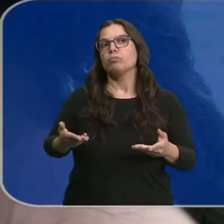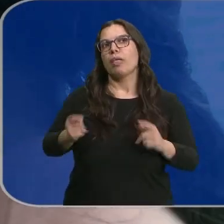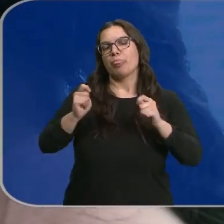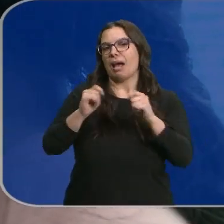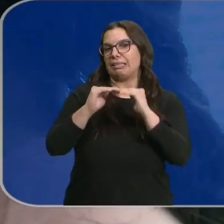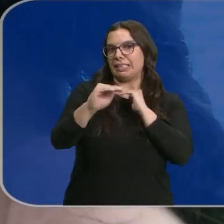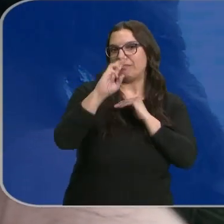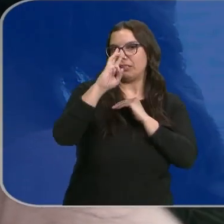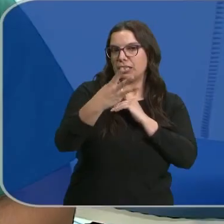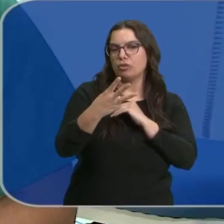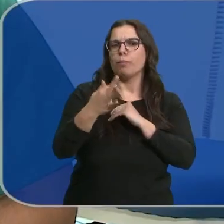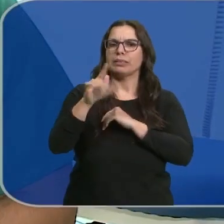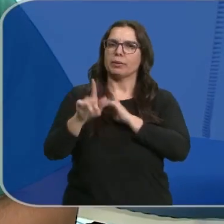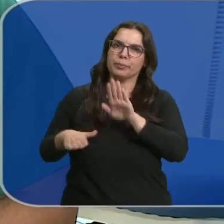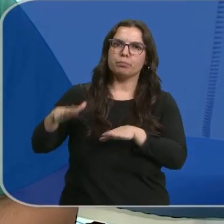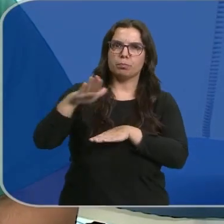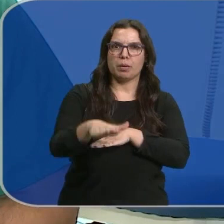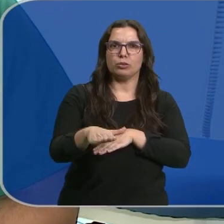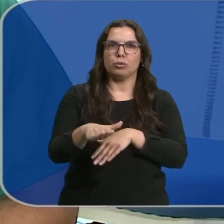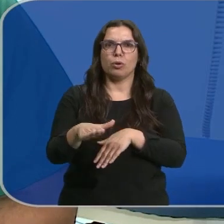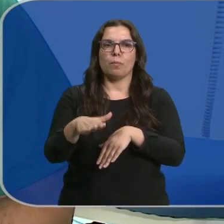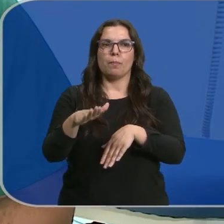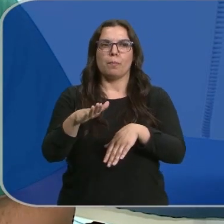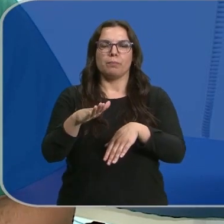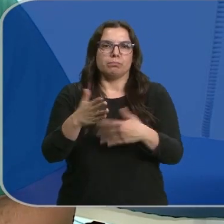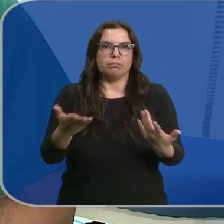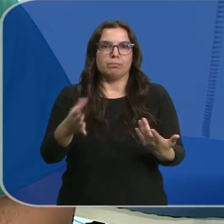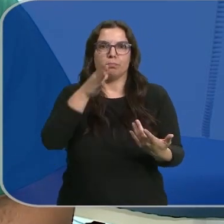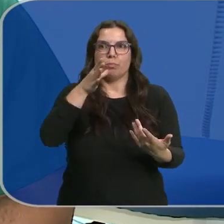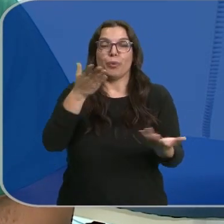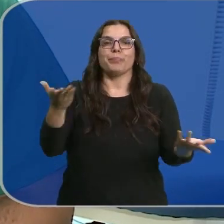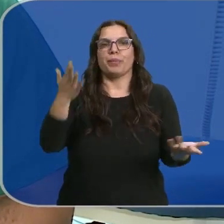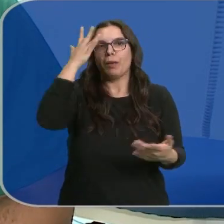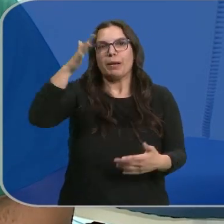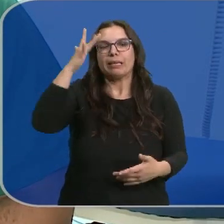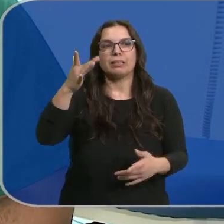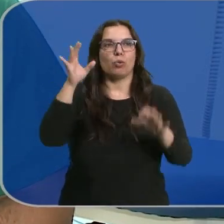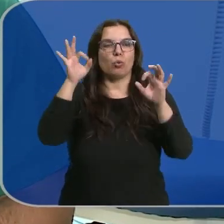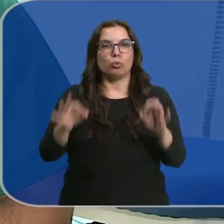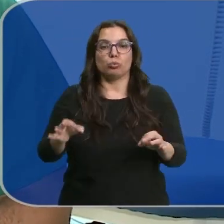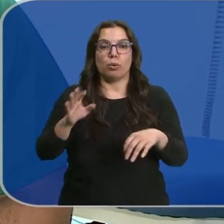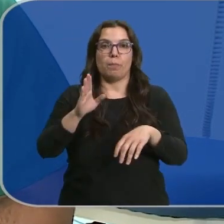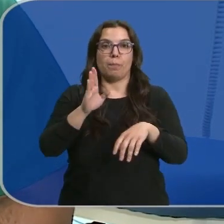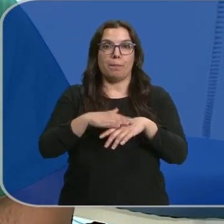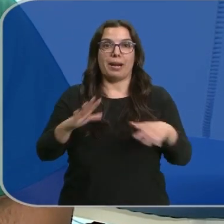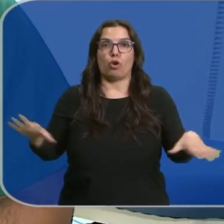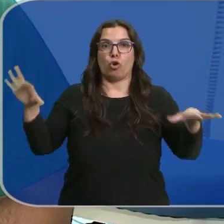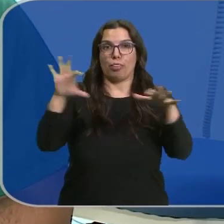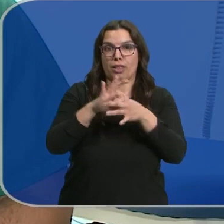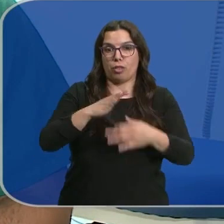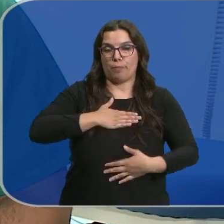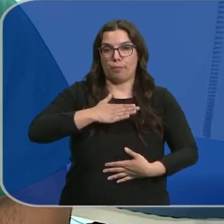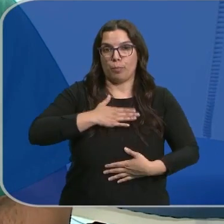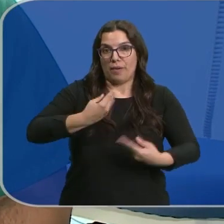proporcionarle estabilidad, es un paso bastante grande en este sentido, porque claro, imagínate lo que es, tanto para la conciliación